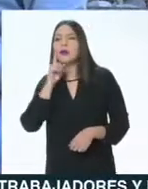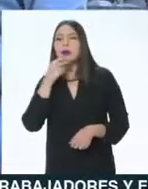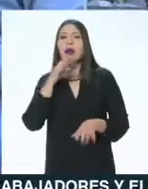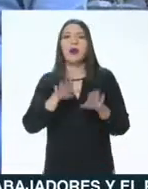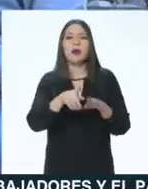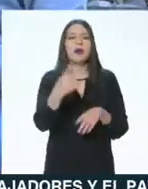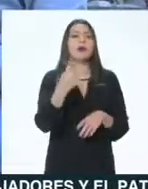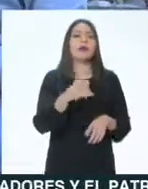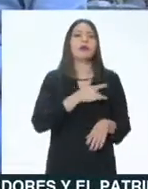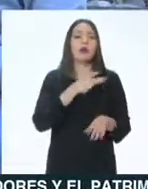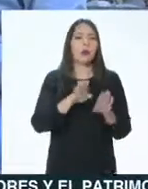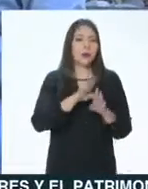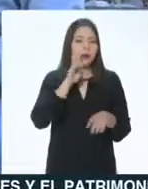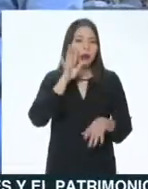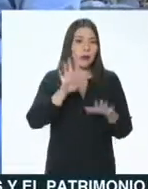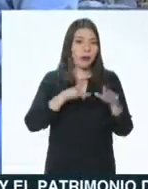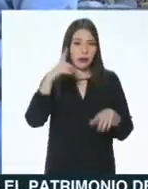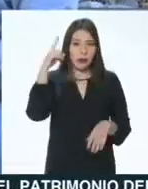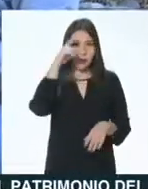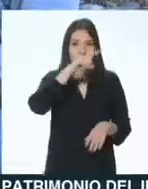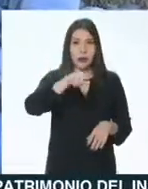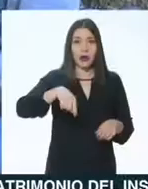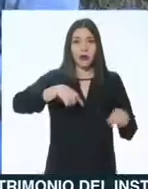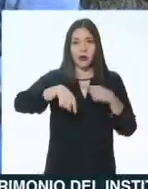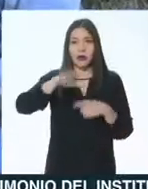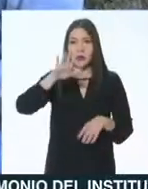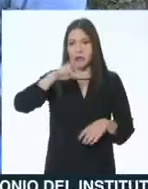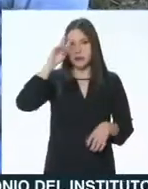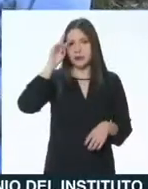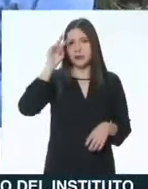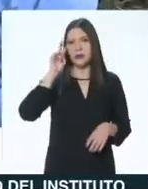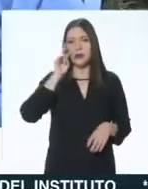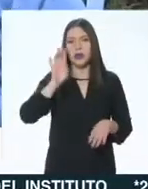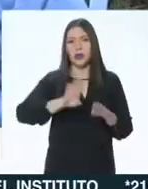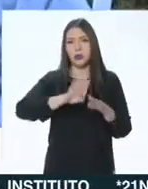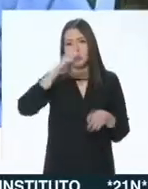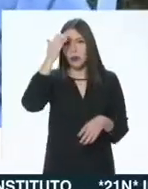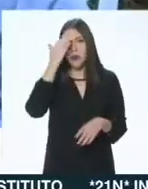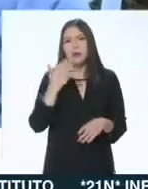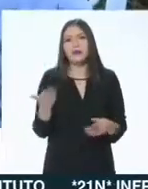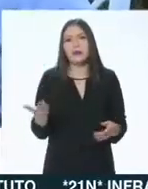es duro y en el fútbol es algo pareciera que es hasta penado, ¿no? Claro, por decir,